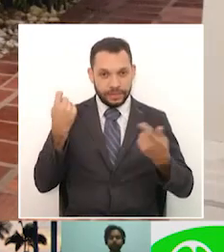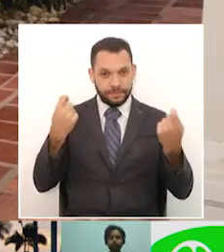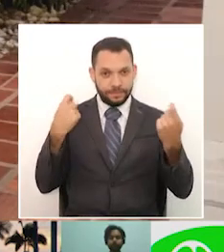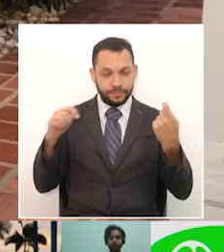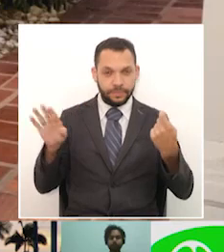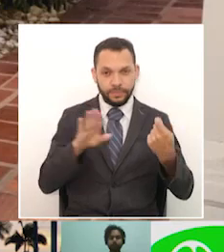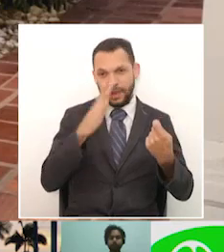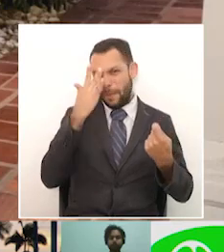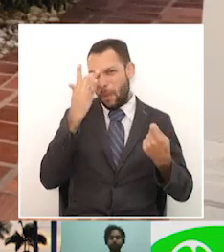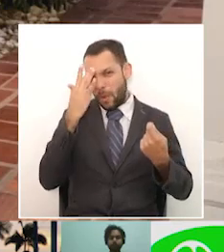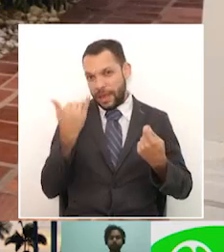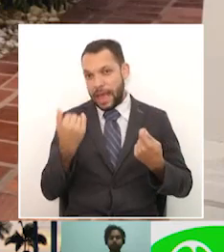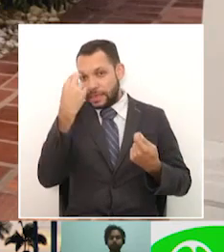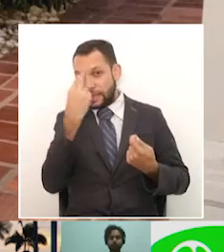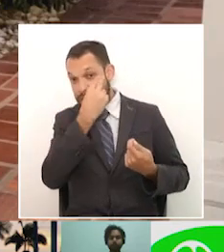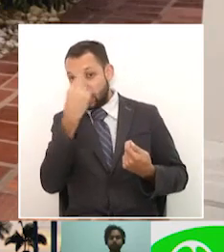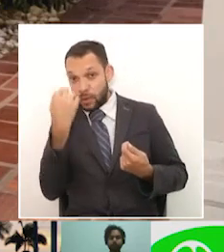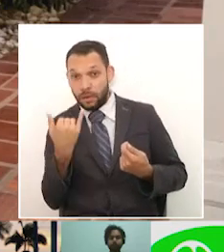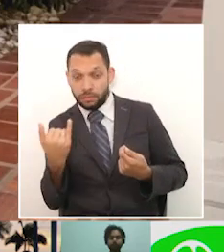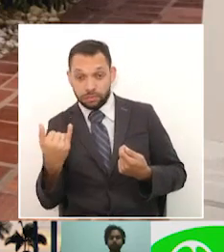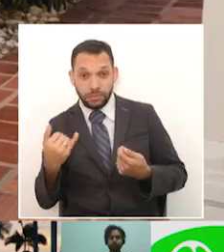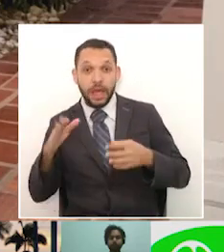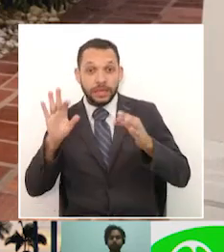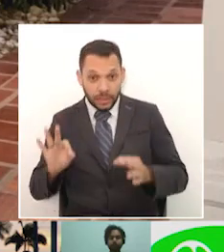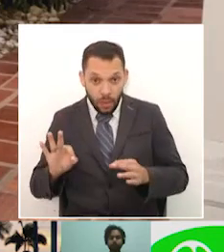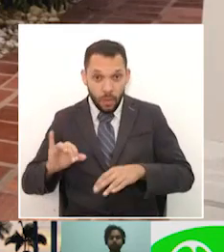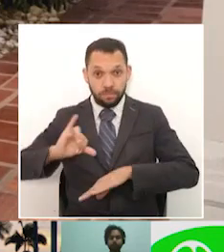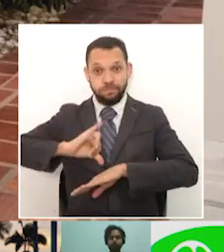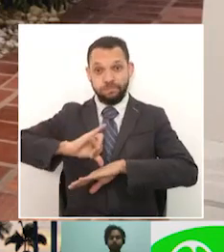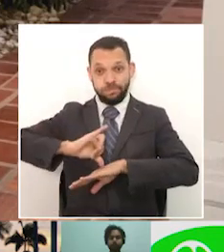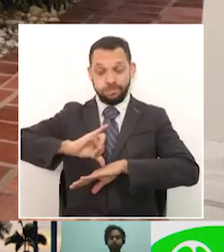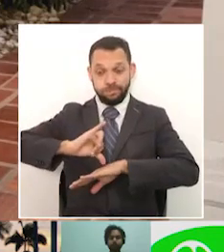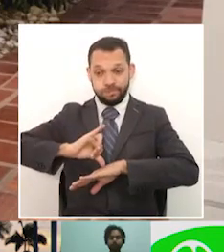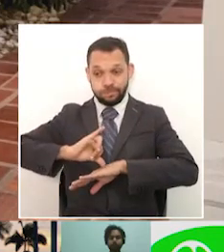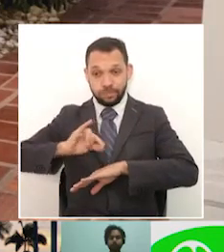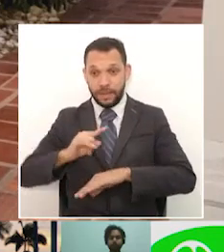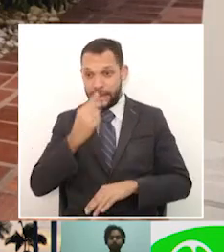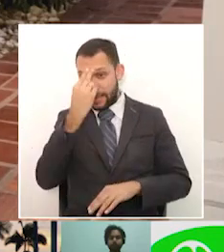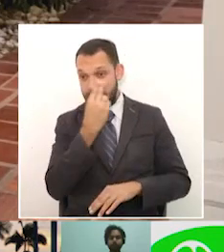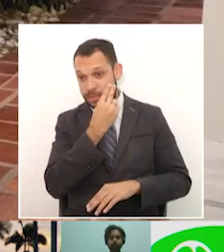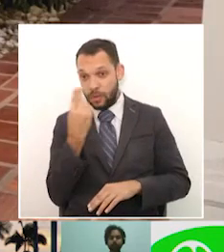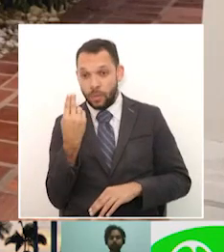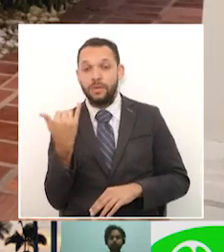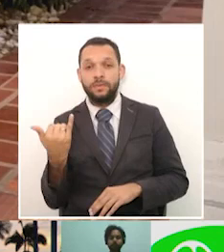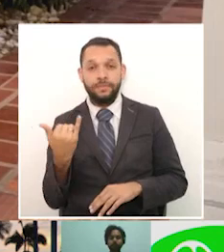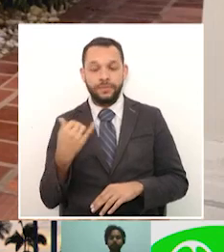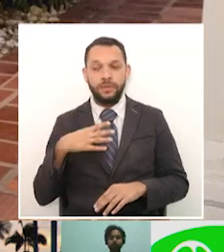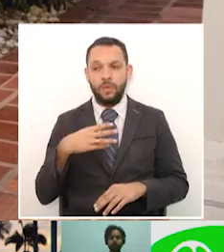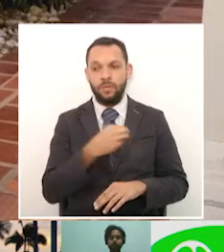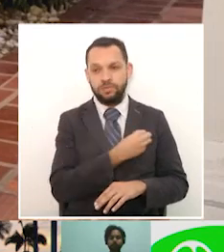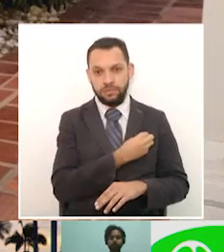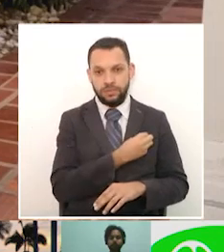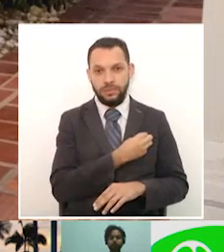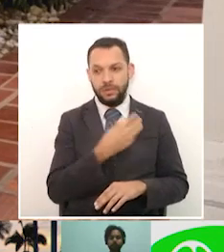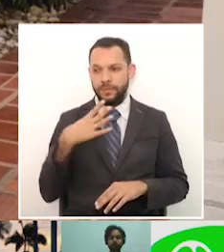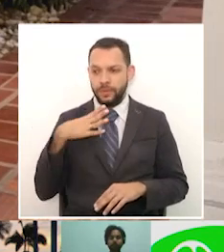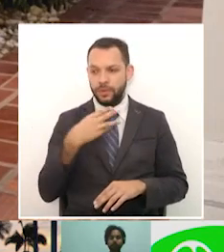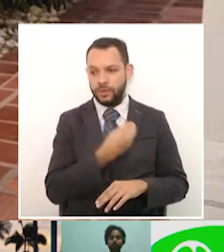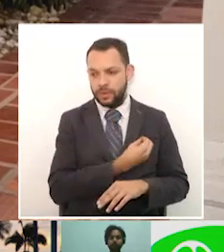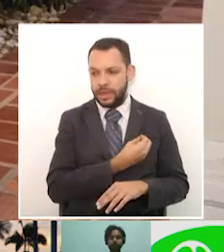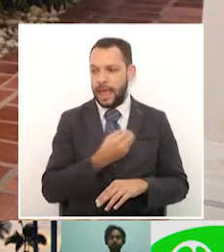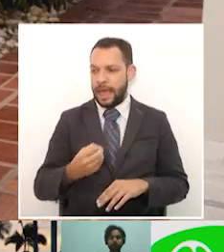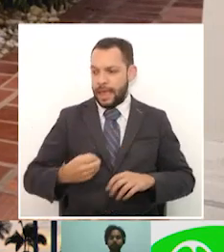había una iglesia católica allá. Total, en esa iglesia nosotros teníamos un sitio donde